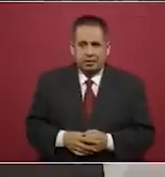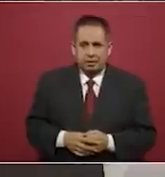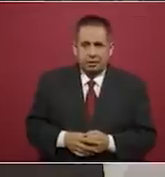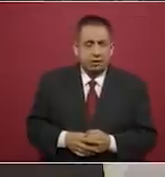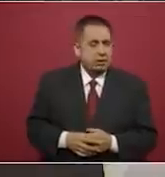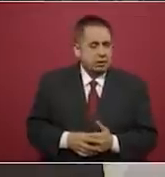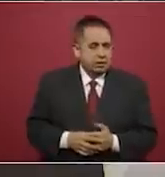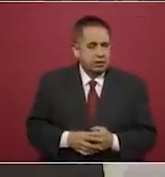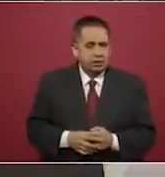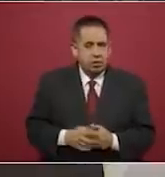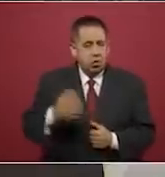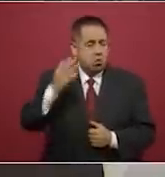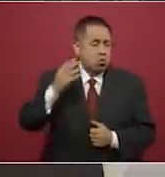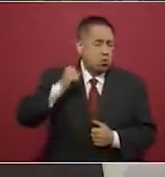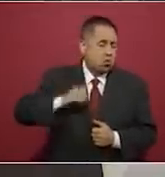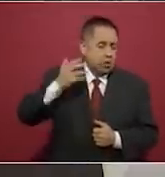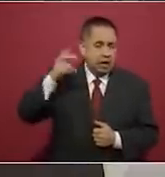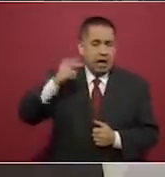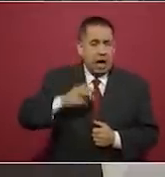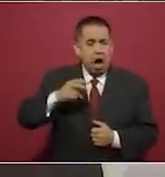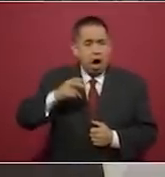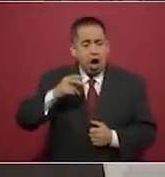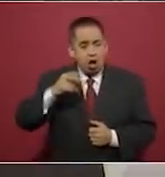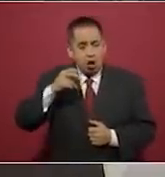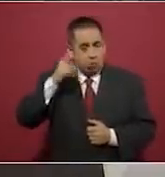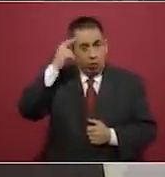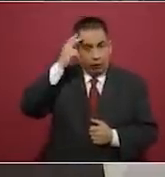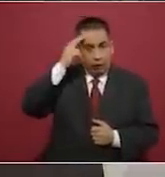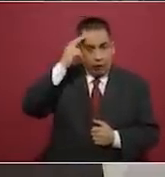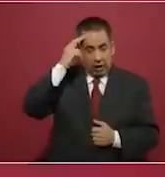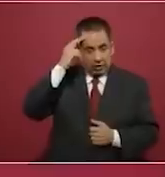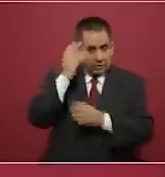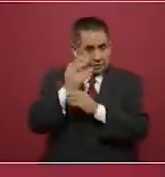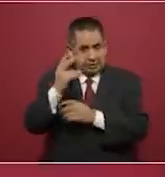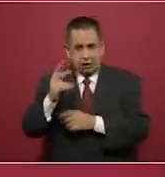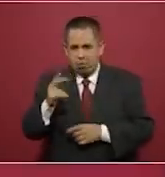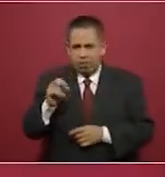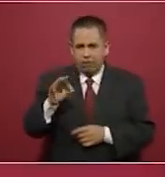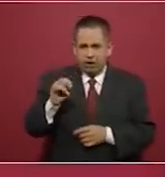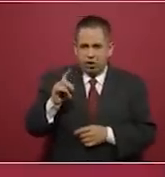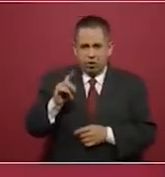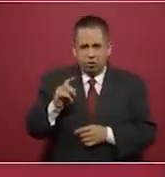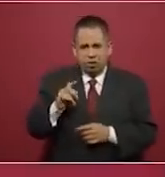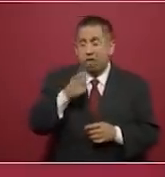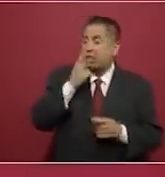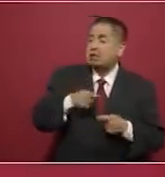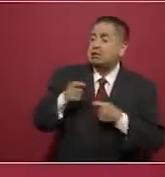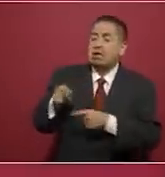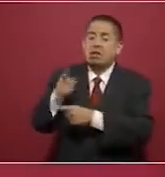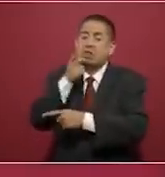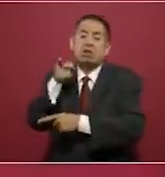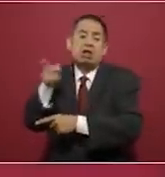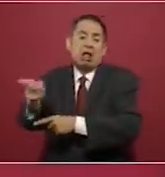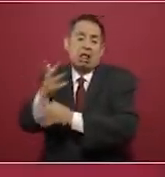cuando porfirio díaz pronuncia esa frase o cuando se le atribuye a porfirio